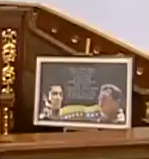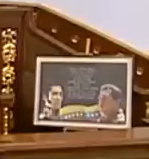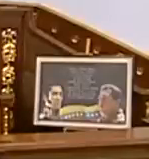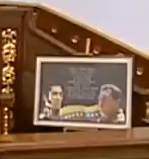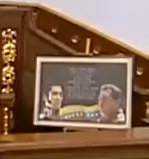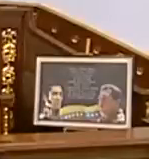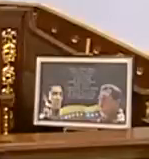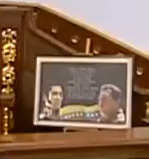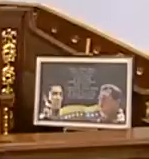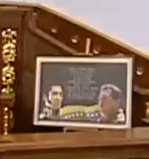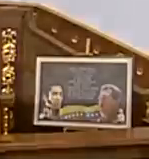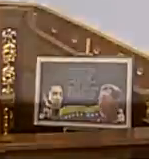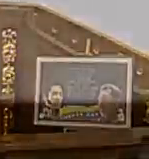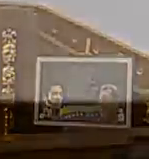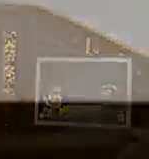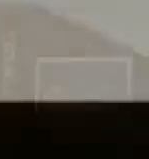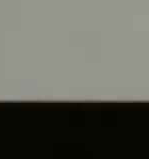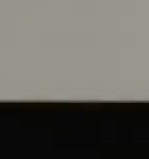¡Gracias!